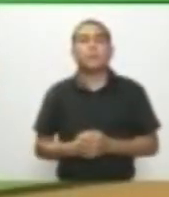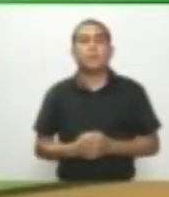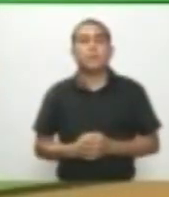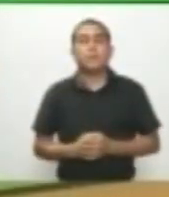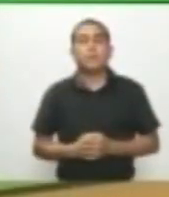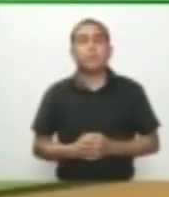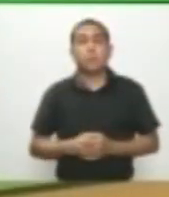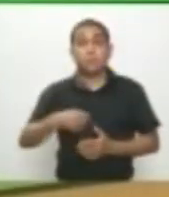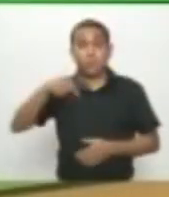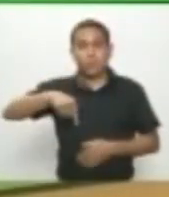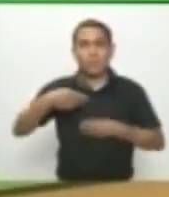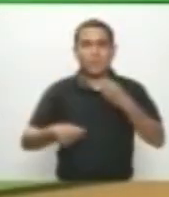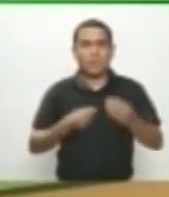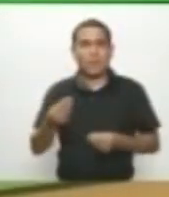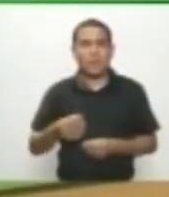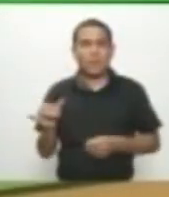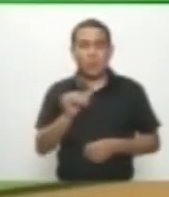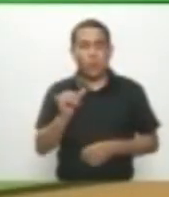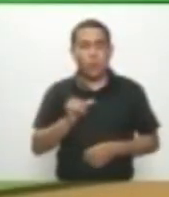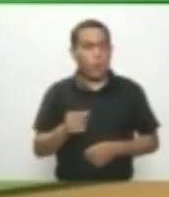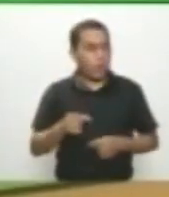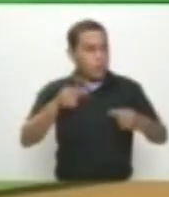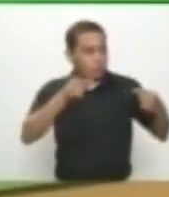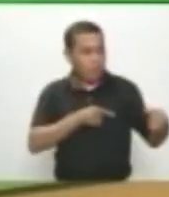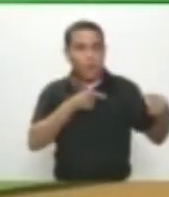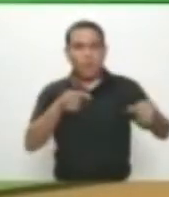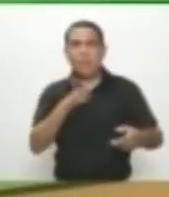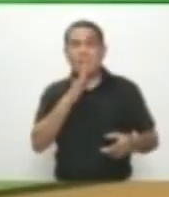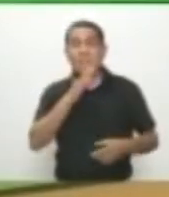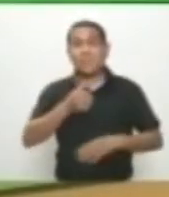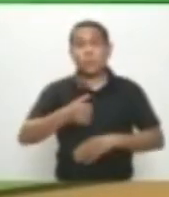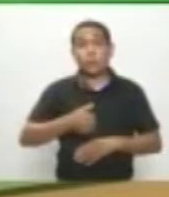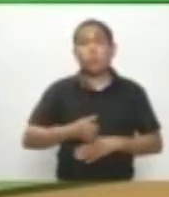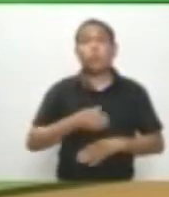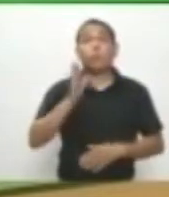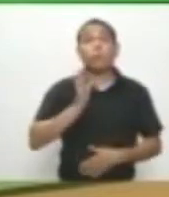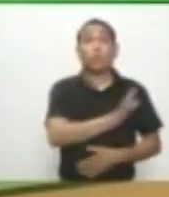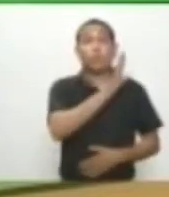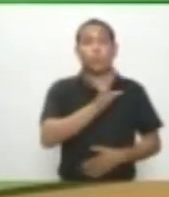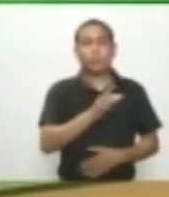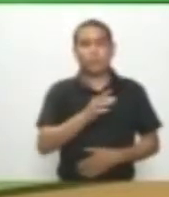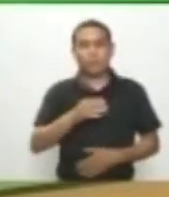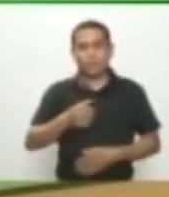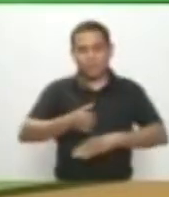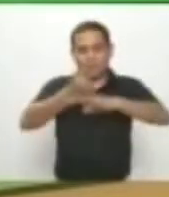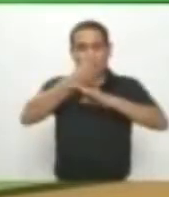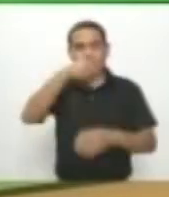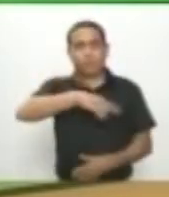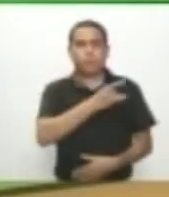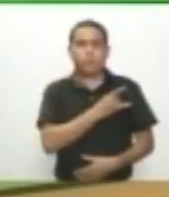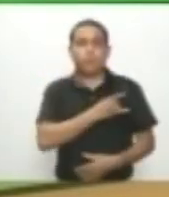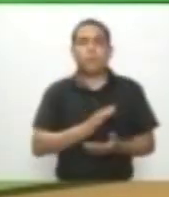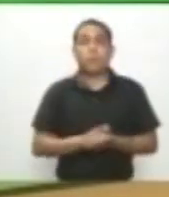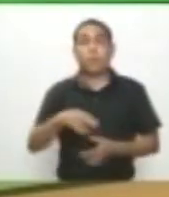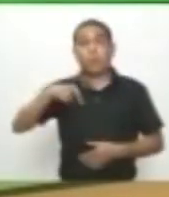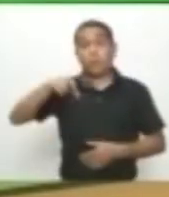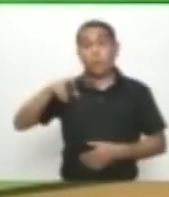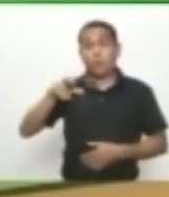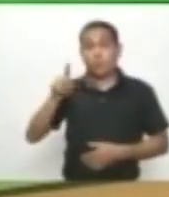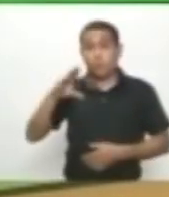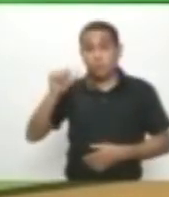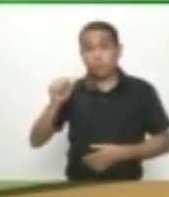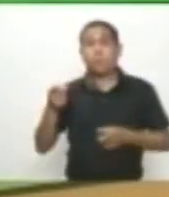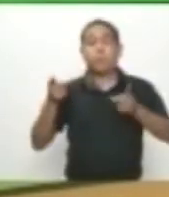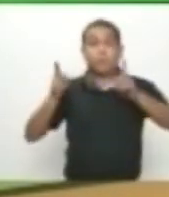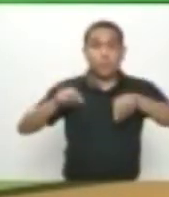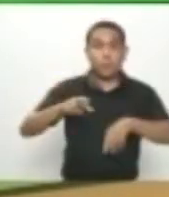el primer debate con los aspirantes a rectores de la Universidad del Atlántico, en el cual no asistió Salim Matar. Carlos Prasca y Rafael Castillo presentaron